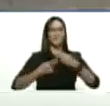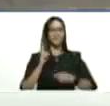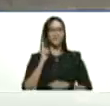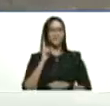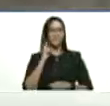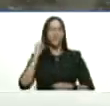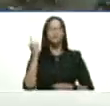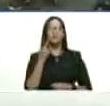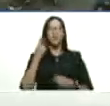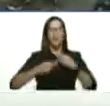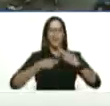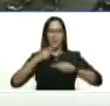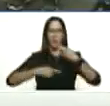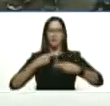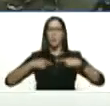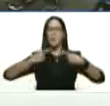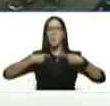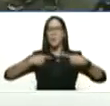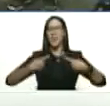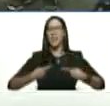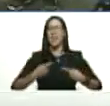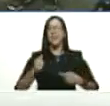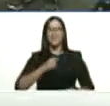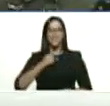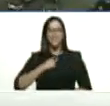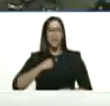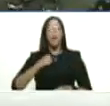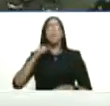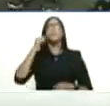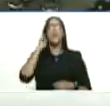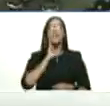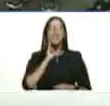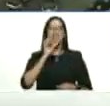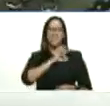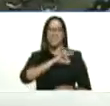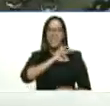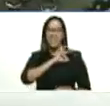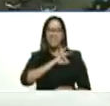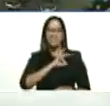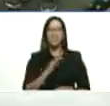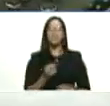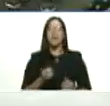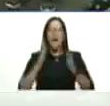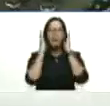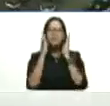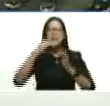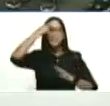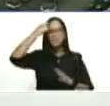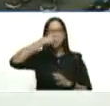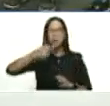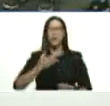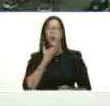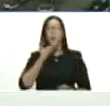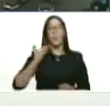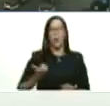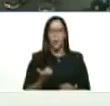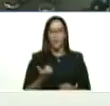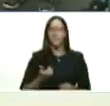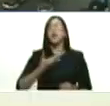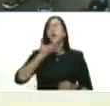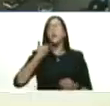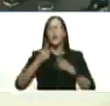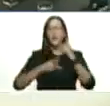Solo una revolución popular, cristiana, bolivariana y socialista atiende a su pueblo con lo mejor, con los